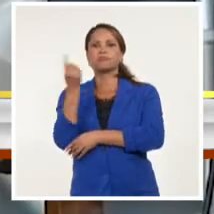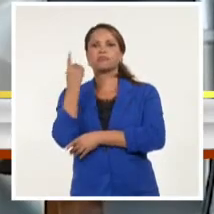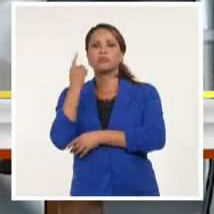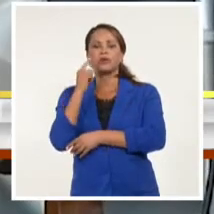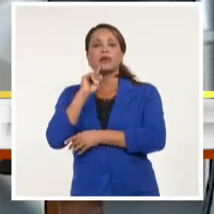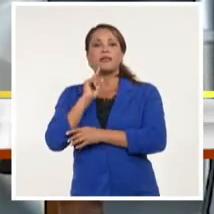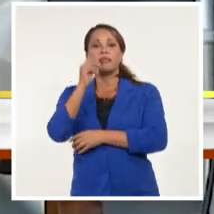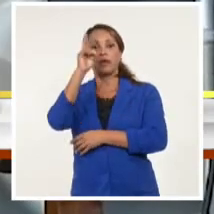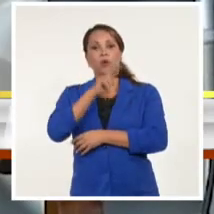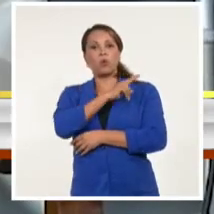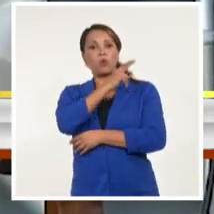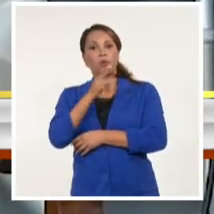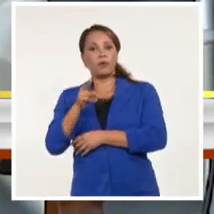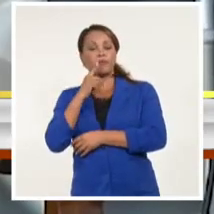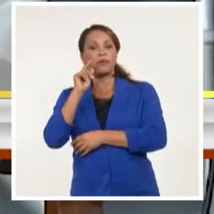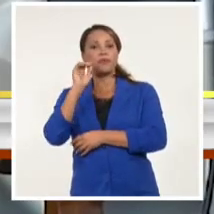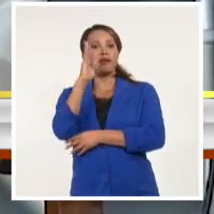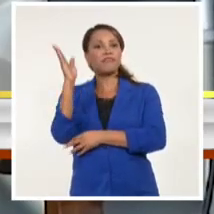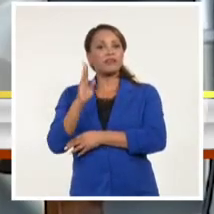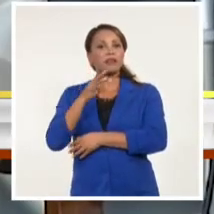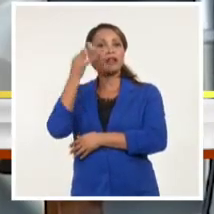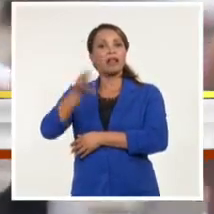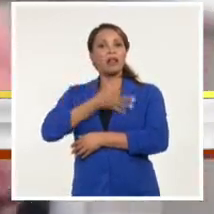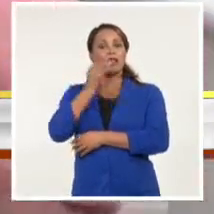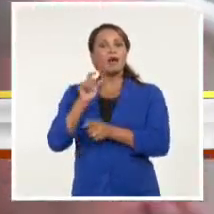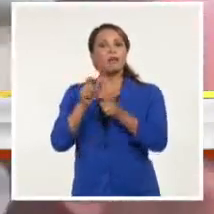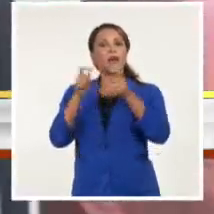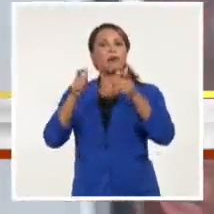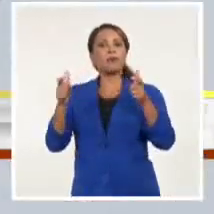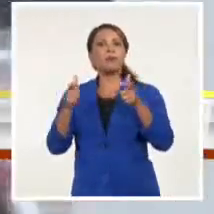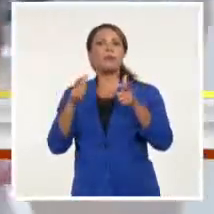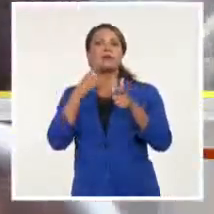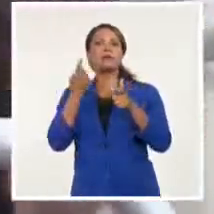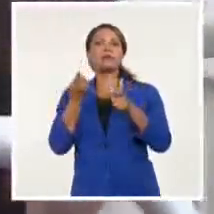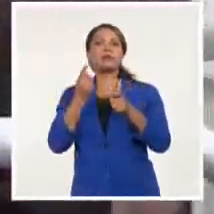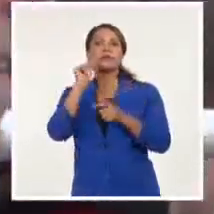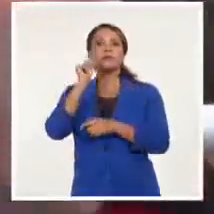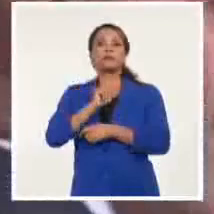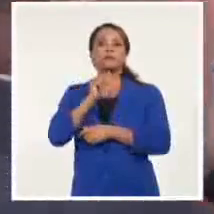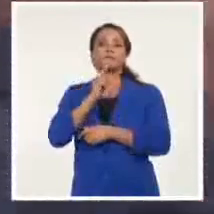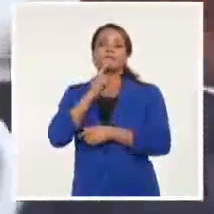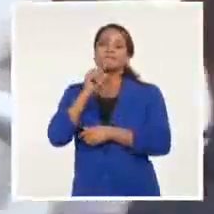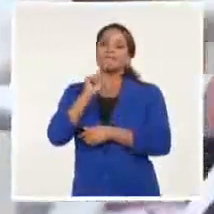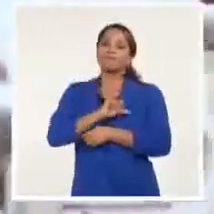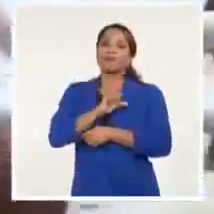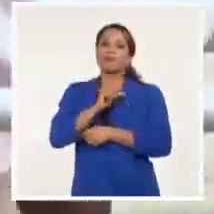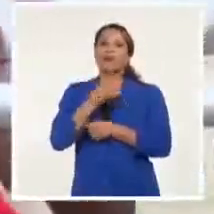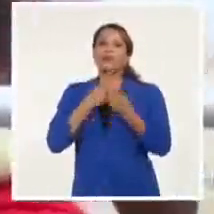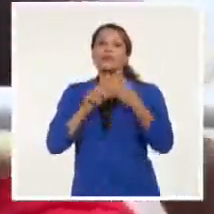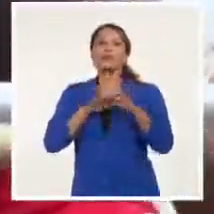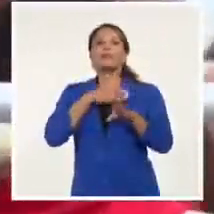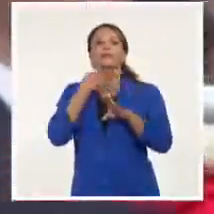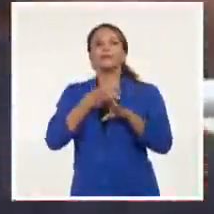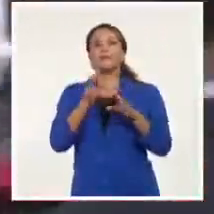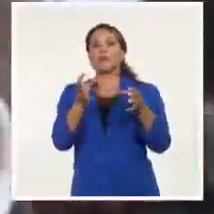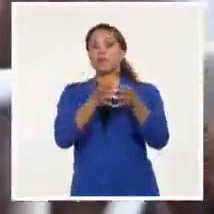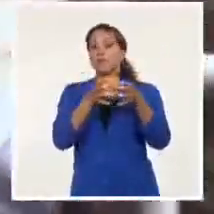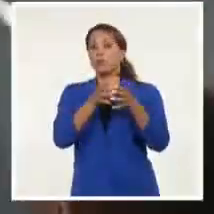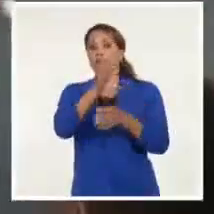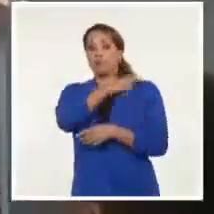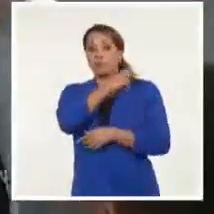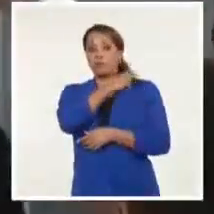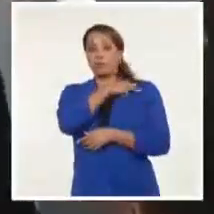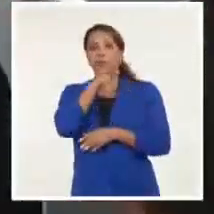Obispos de Brasil advirtió sobre el aumento de la intolerancia luego que bolsonaristas, o sea, partidarios del mandatario